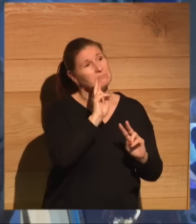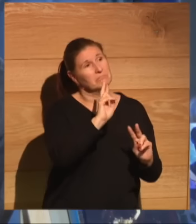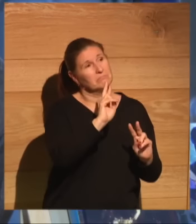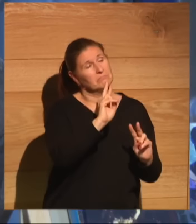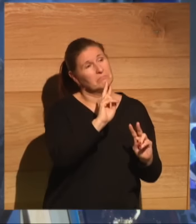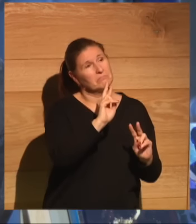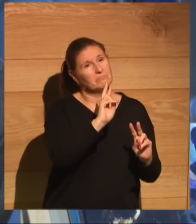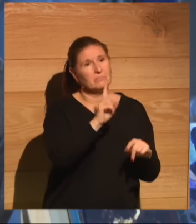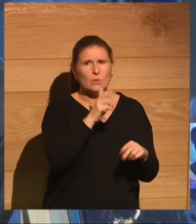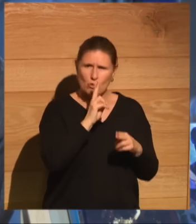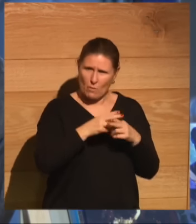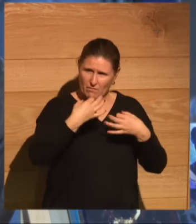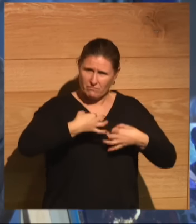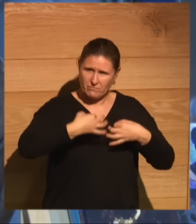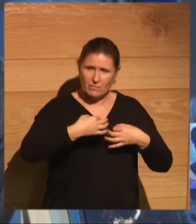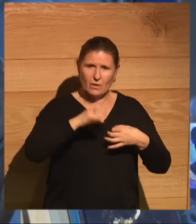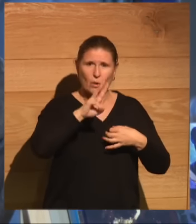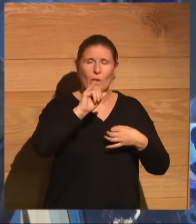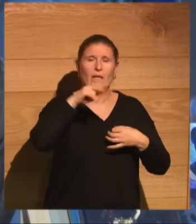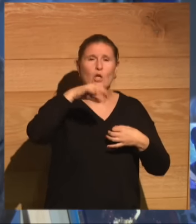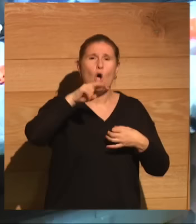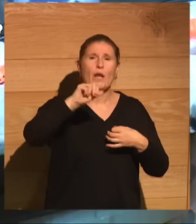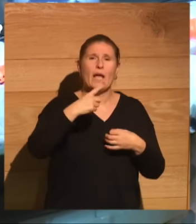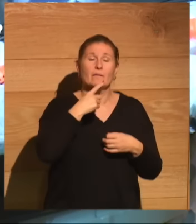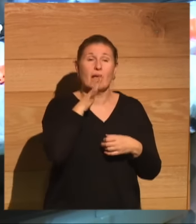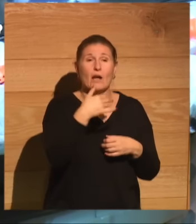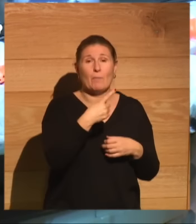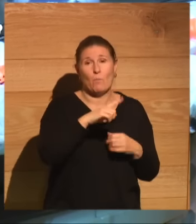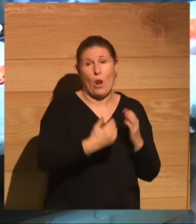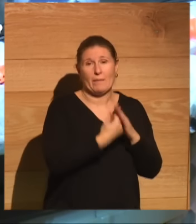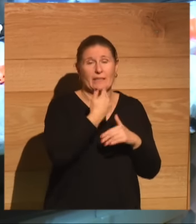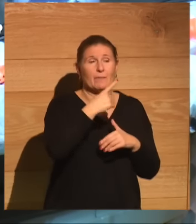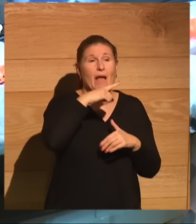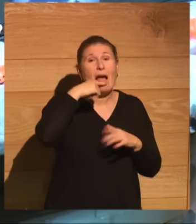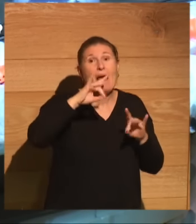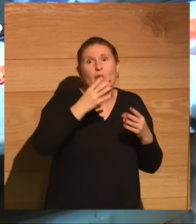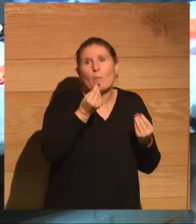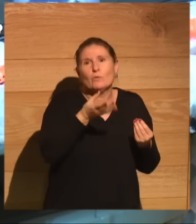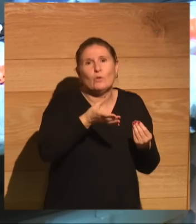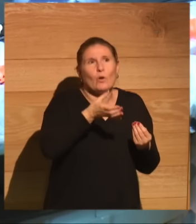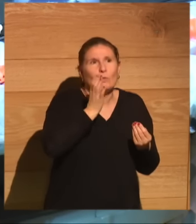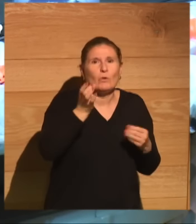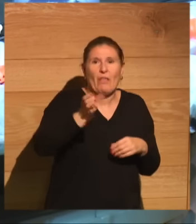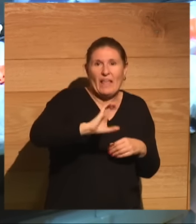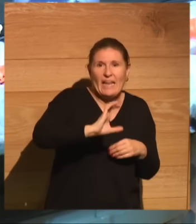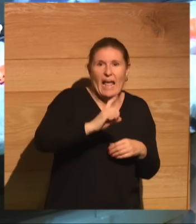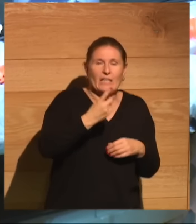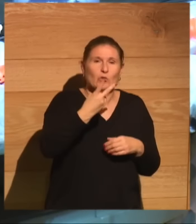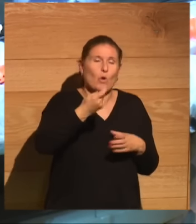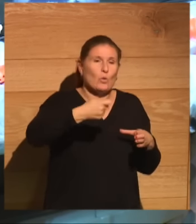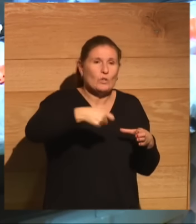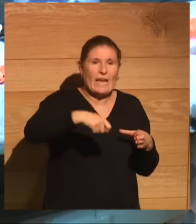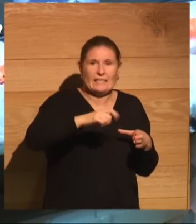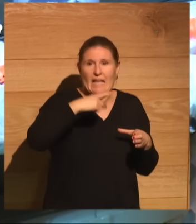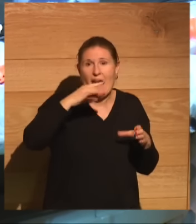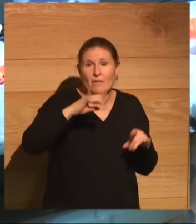más. ¿Será su nombre de verdad, Winona? Ahora toma mucho azúcar por la mañana, lo que sea. Se pone los cereales, echa dos cucharadas. A